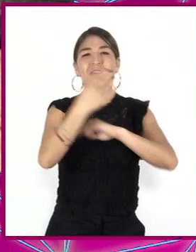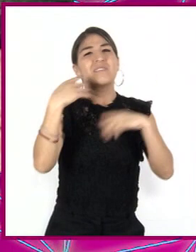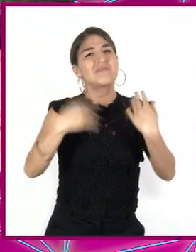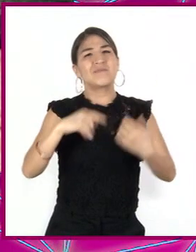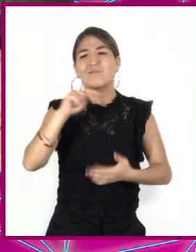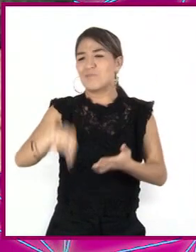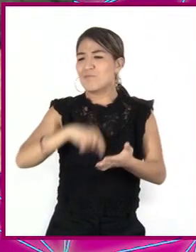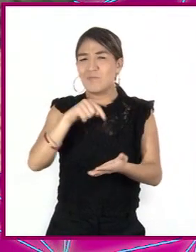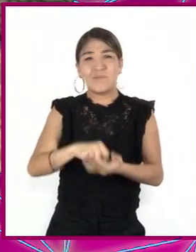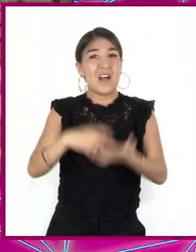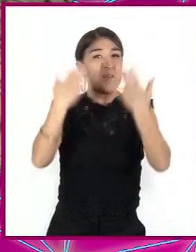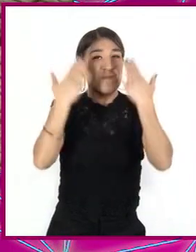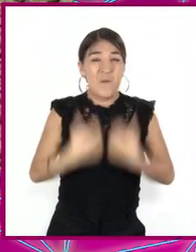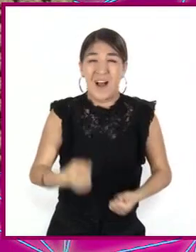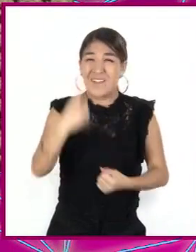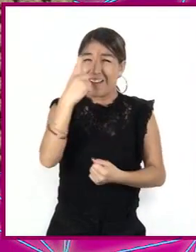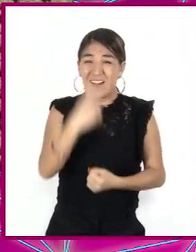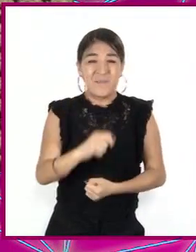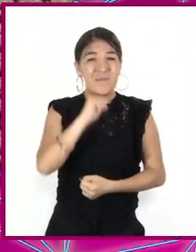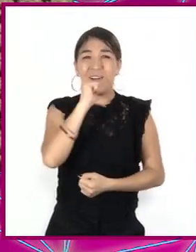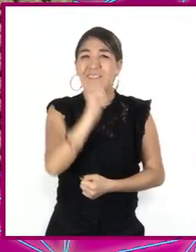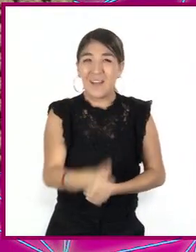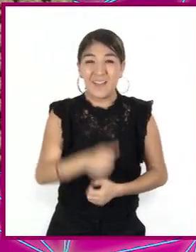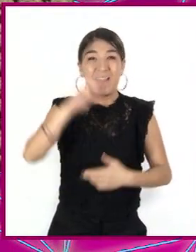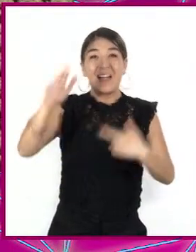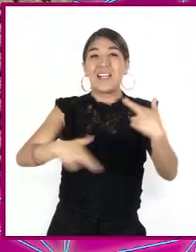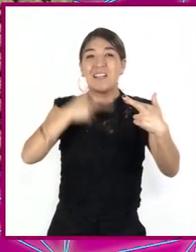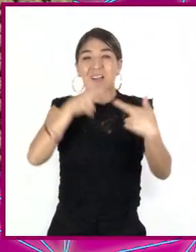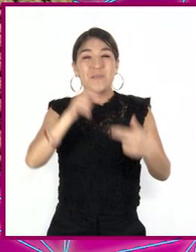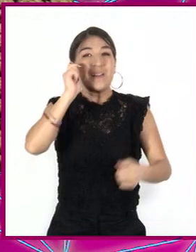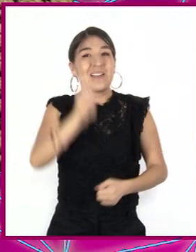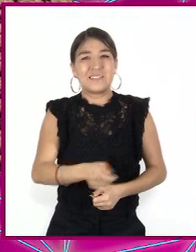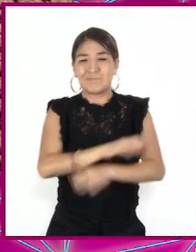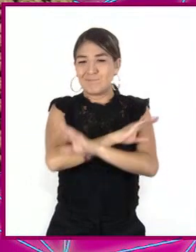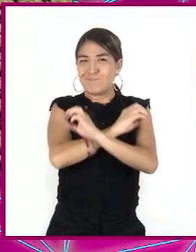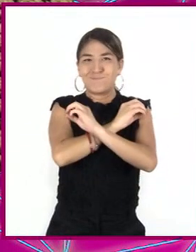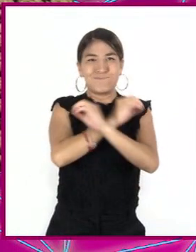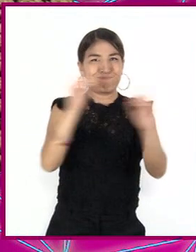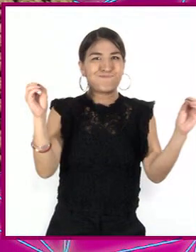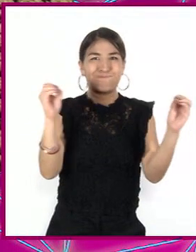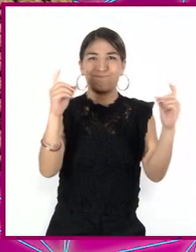escasez física de agua, es decir, regiones en las cuales no hay agua.